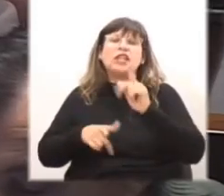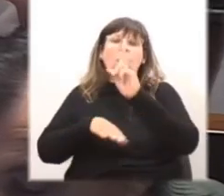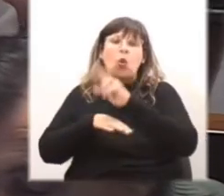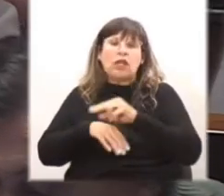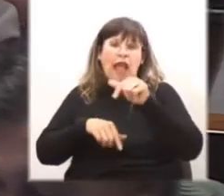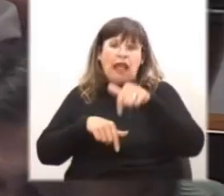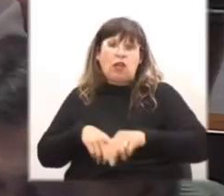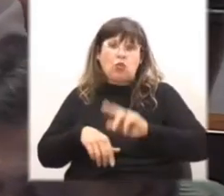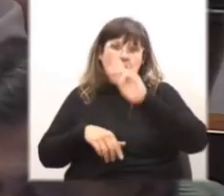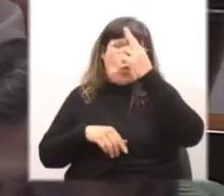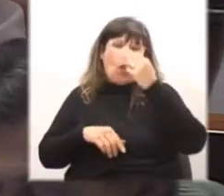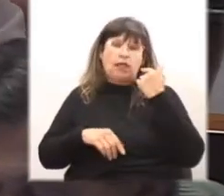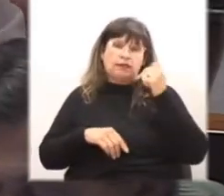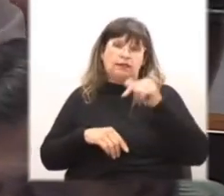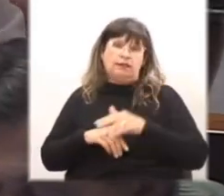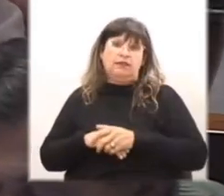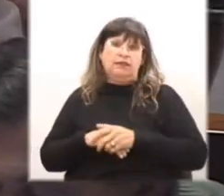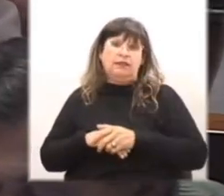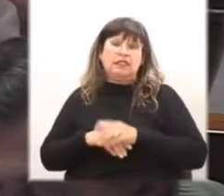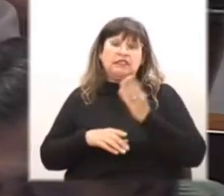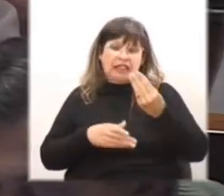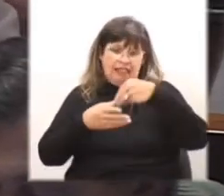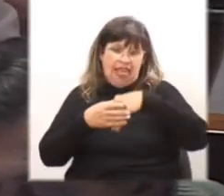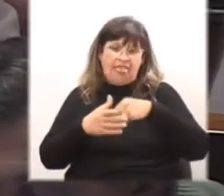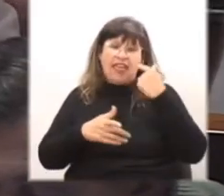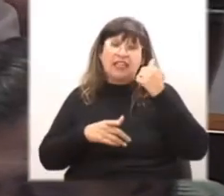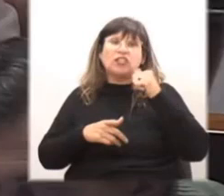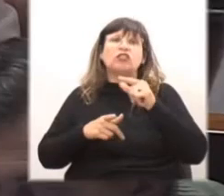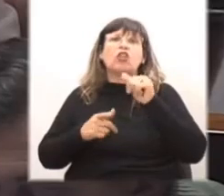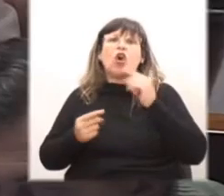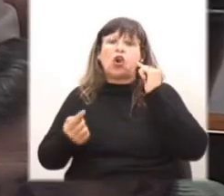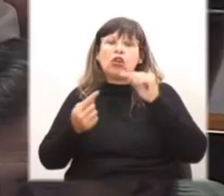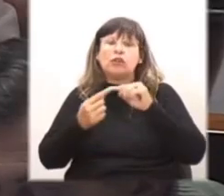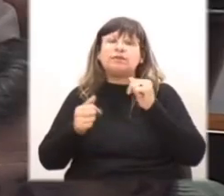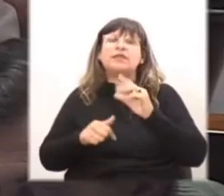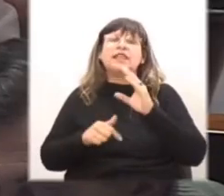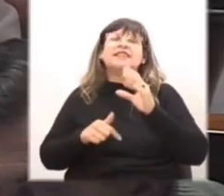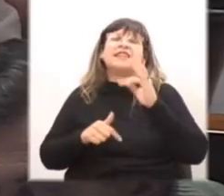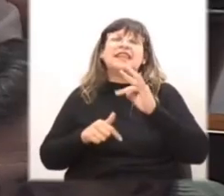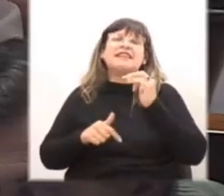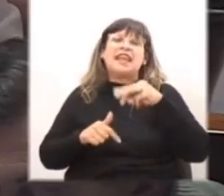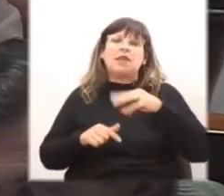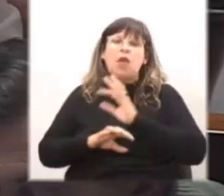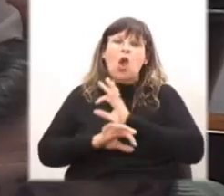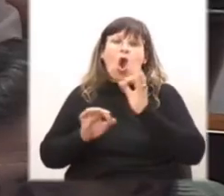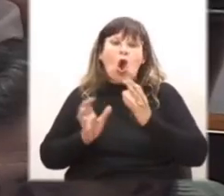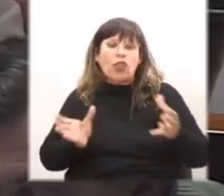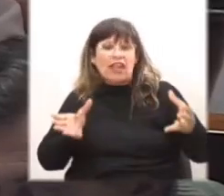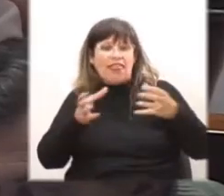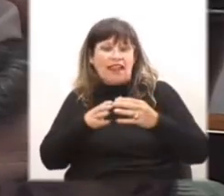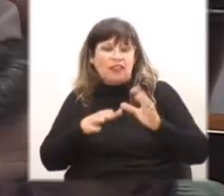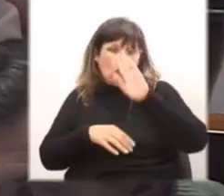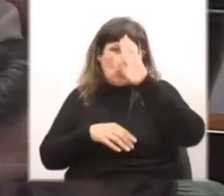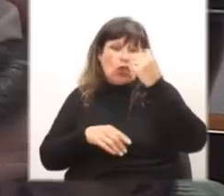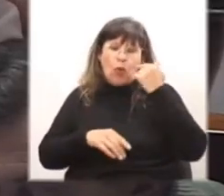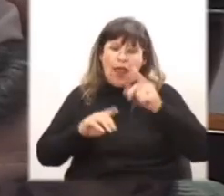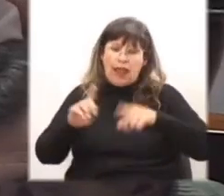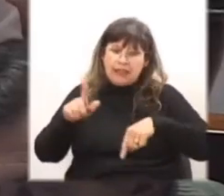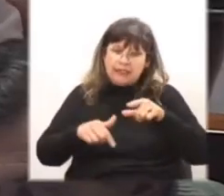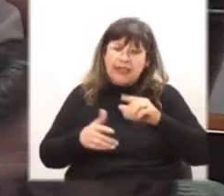en Uruguay. Si está comprendida dentro de los cometidos de CTM o de la delegación de Uruguay, la